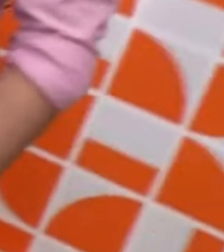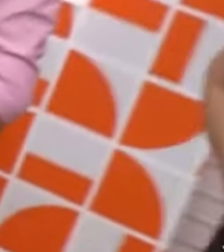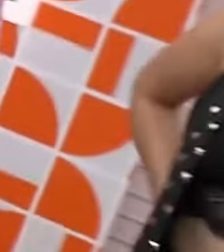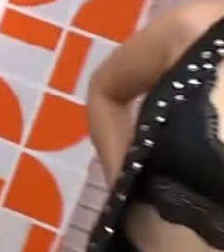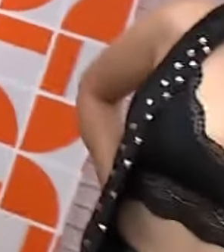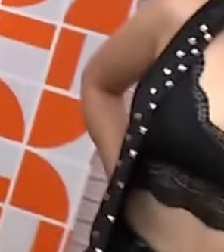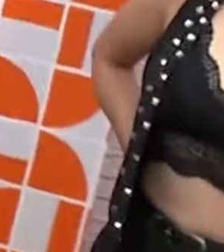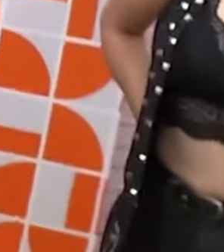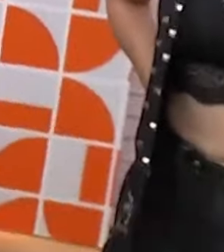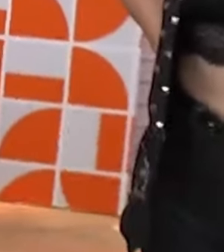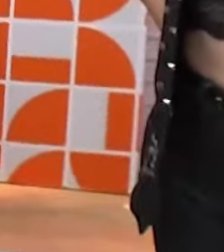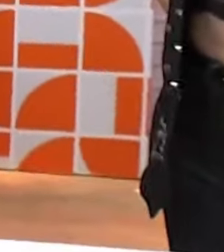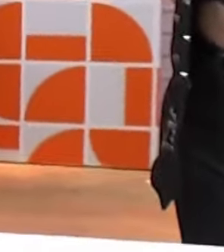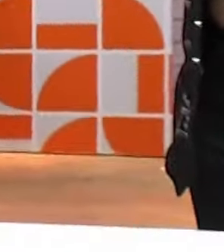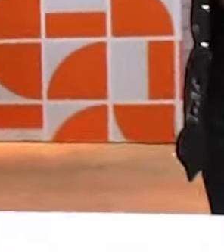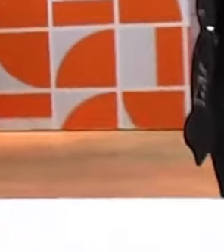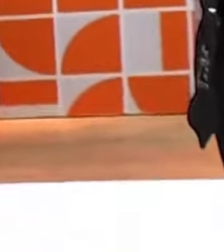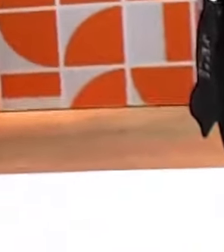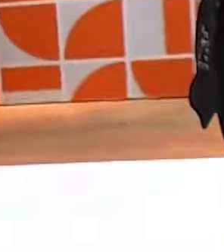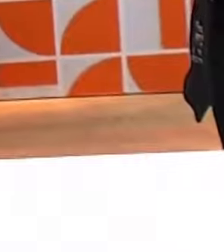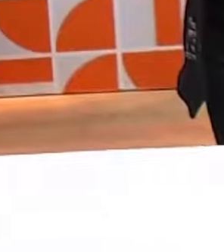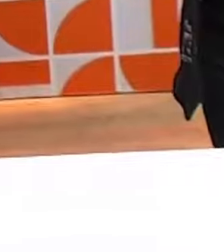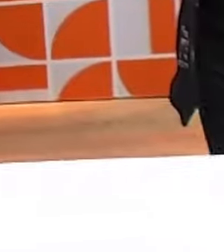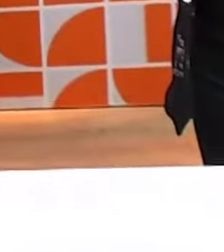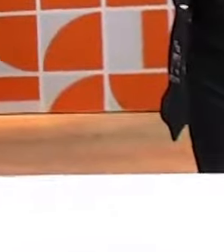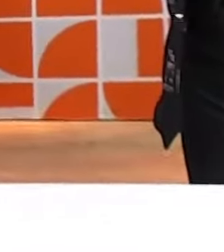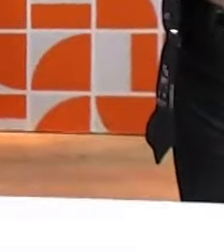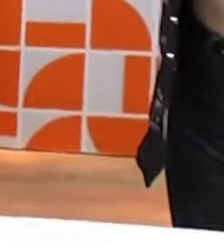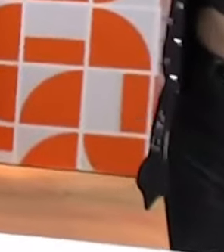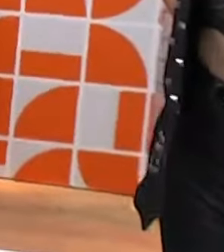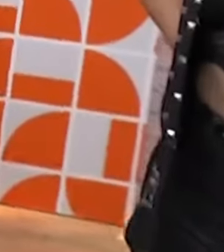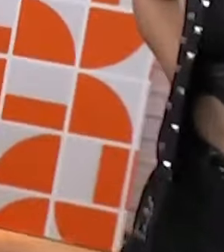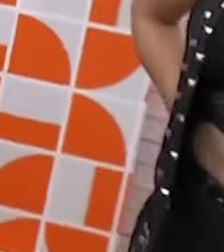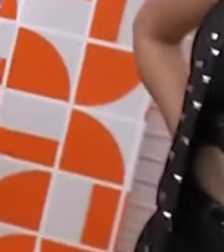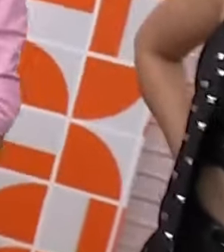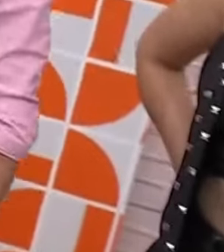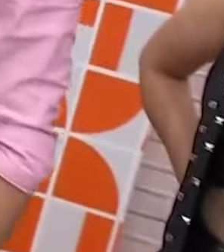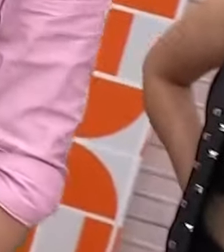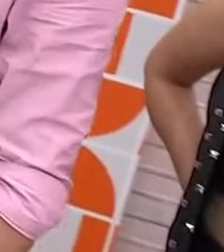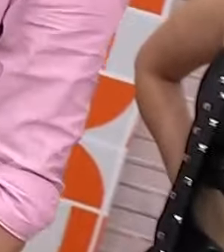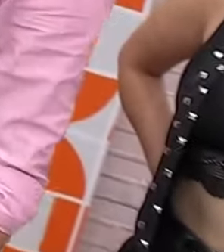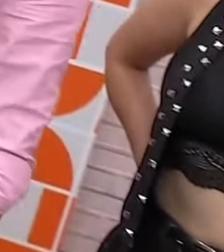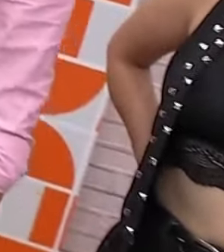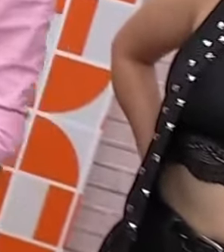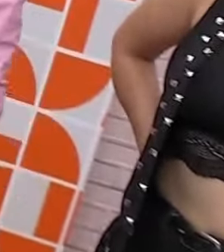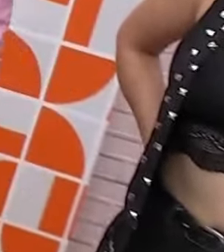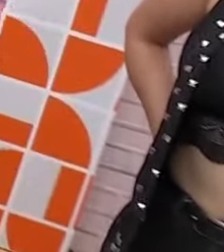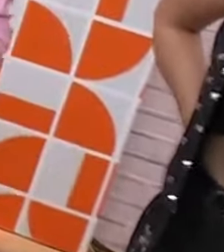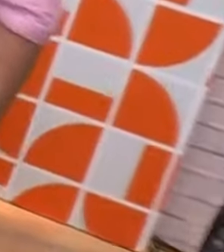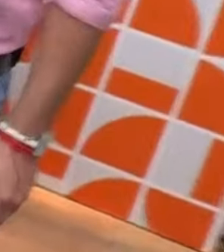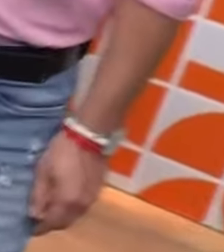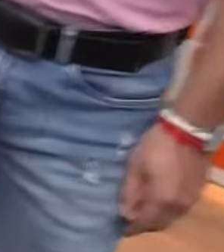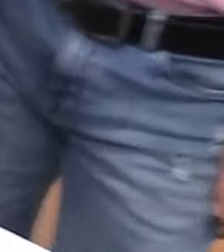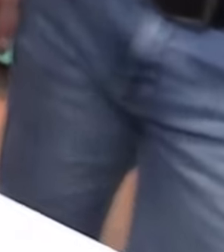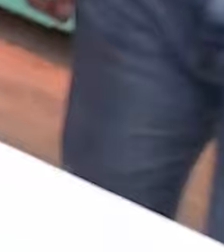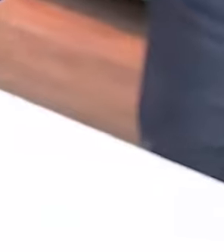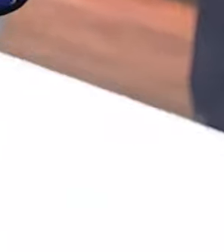batido y la leche apagando el fuego. Ratifiqué sal y orégano en polvo. Ah, ok, listo. ¿No? Mira, mira, como acá ya se